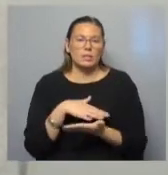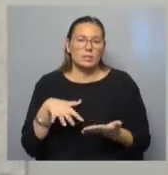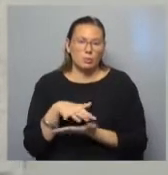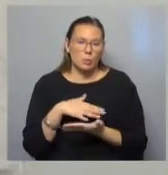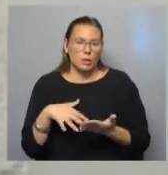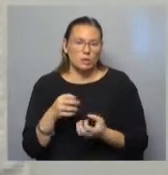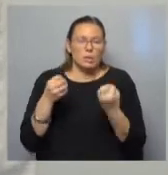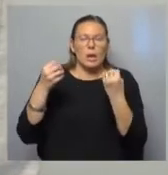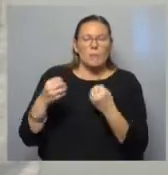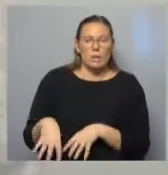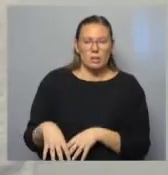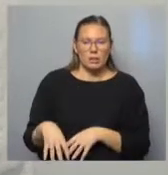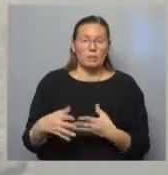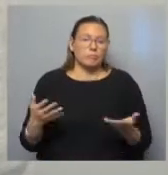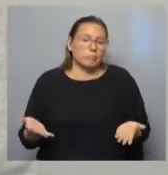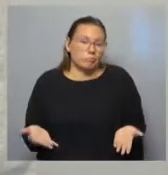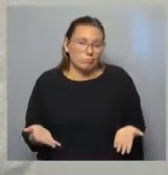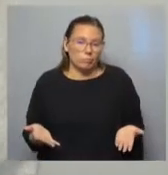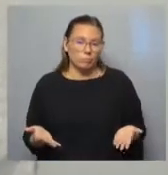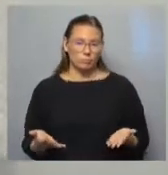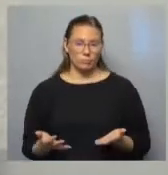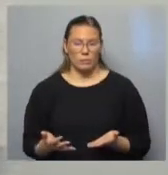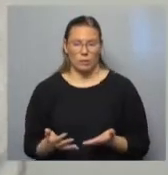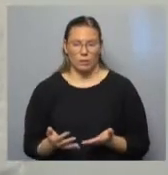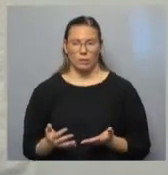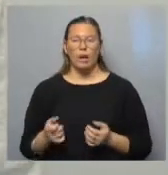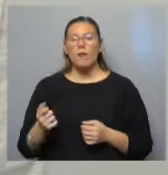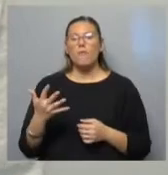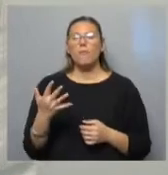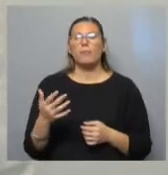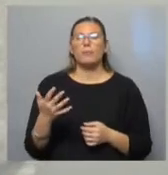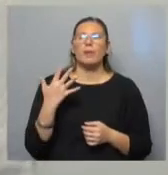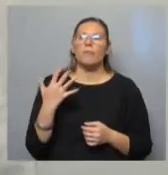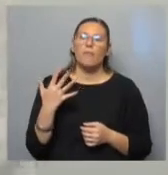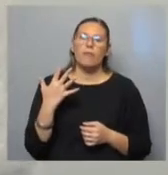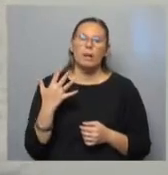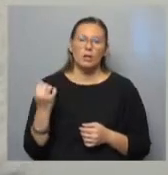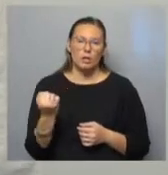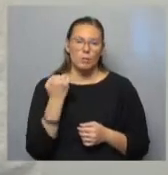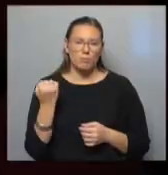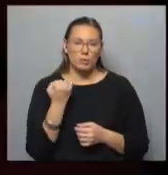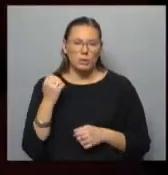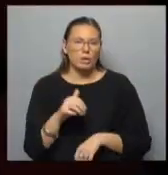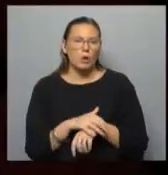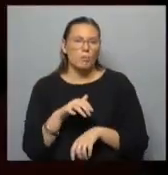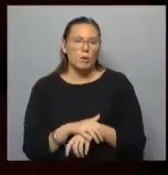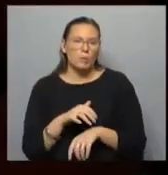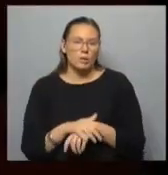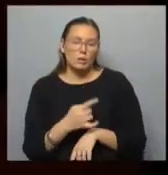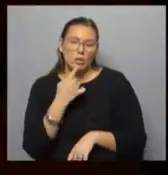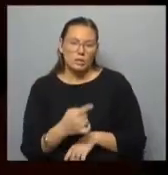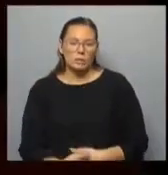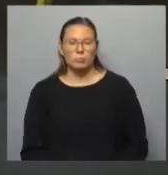ese hecho de la pérdida. Y bueno, nada, para valorar los instantes de la nada misma en un momento, dice la